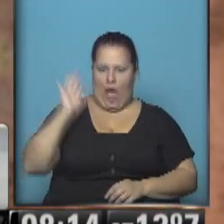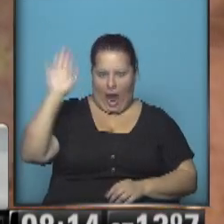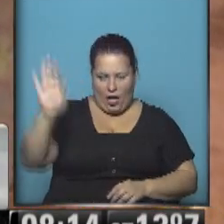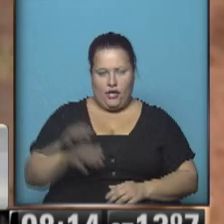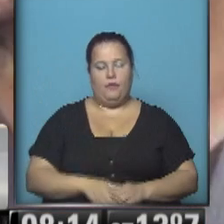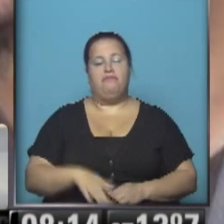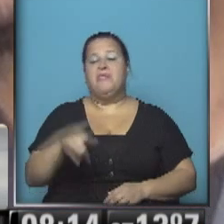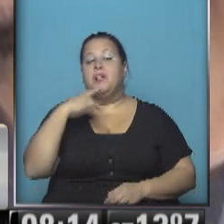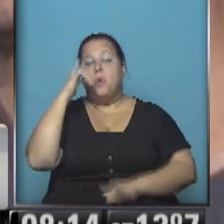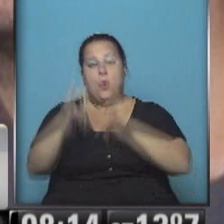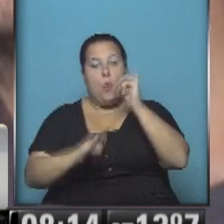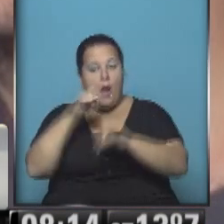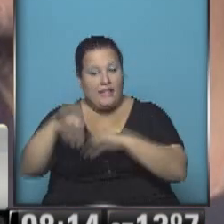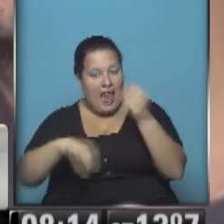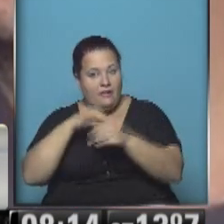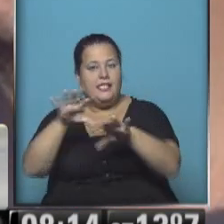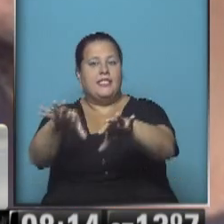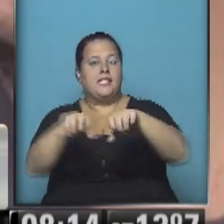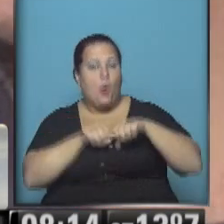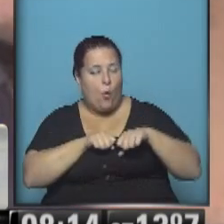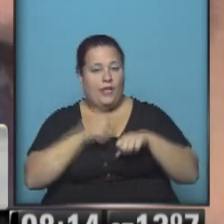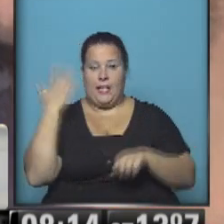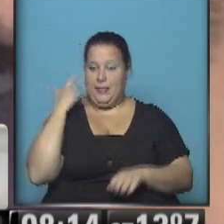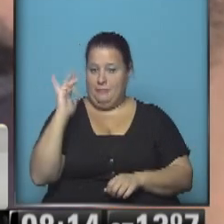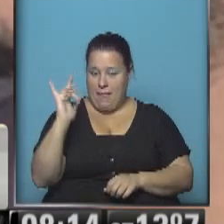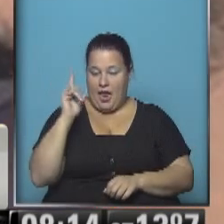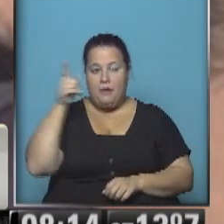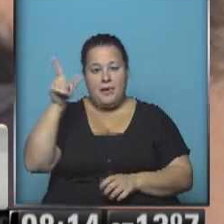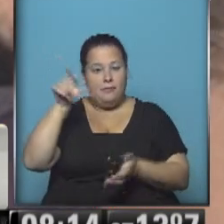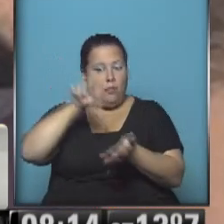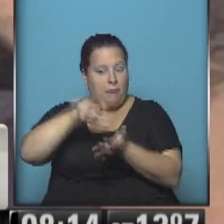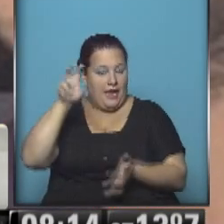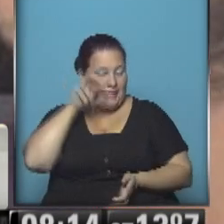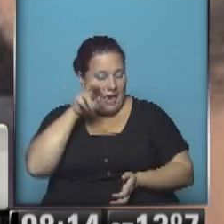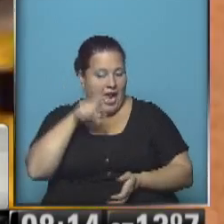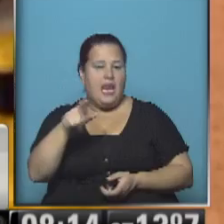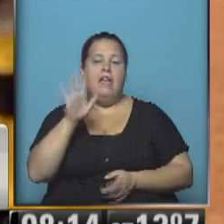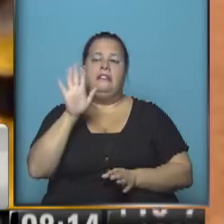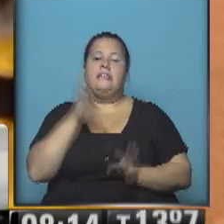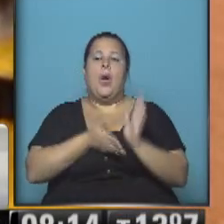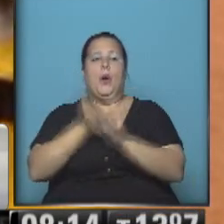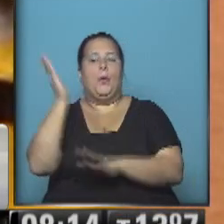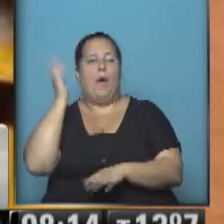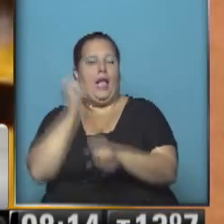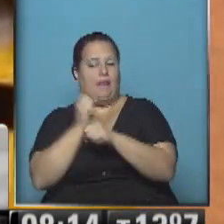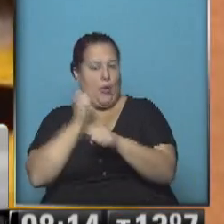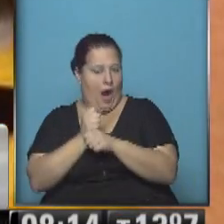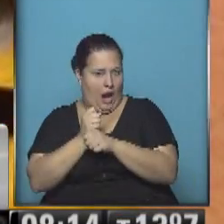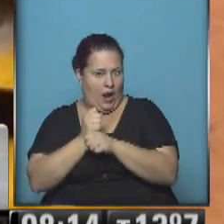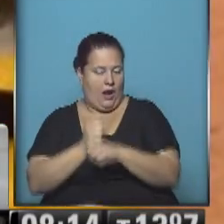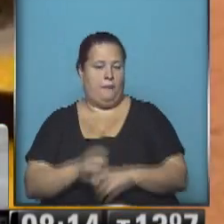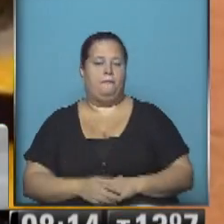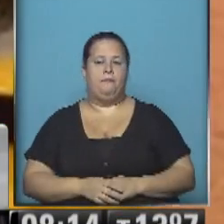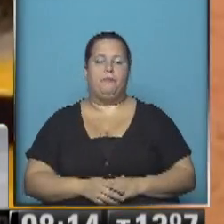según relató su familia fue secuestrado este miércoles en aquel país mientras se dirigía a su lugar de trabajo